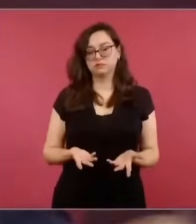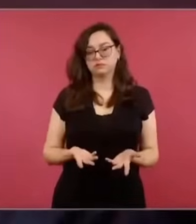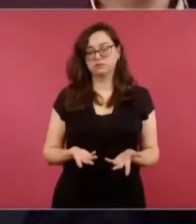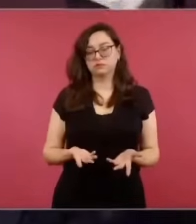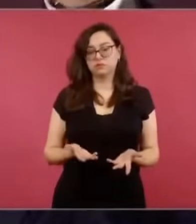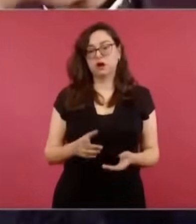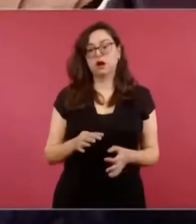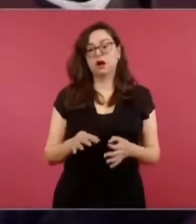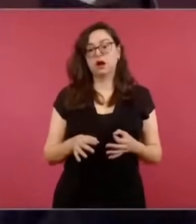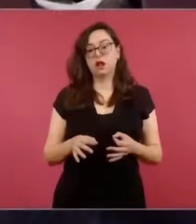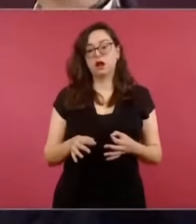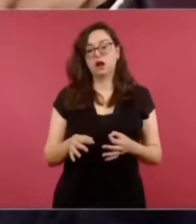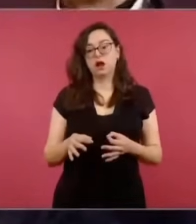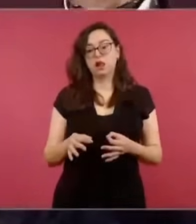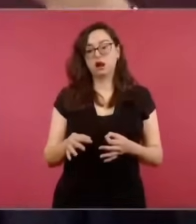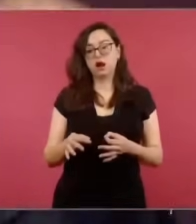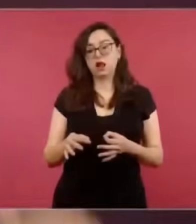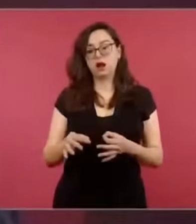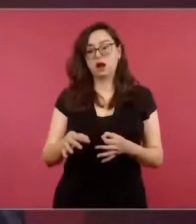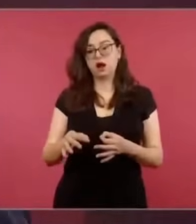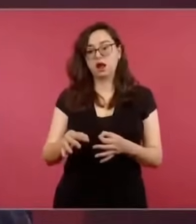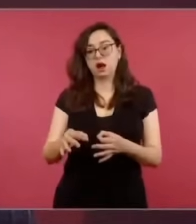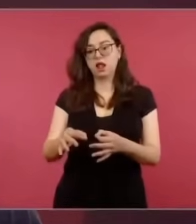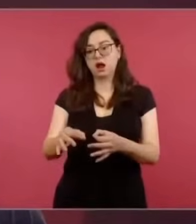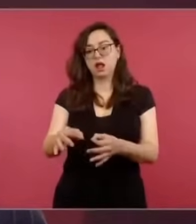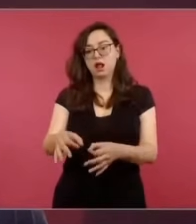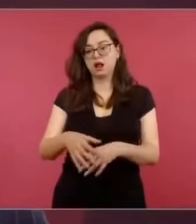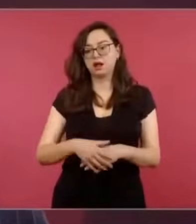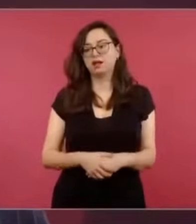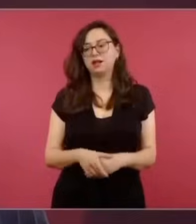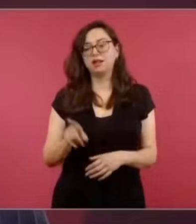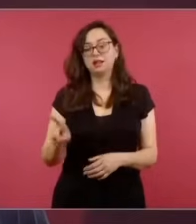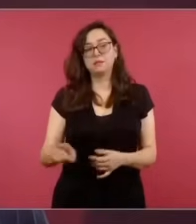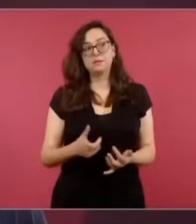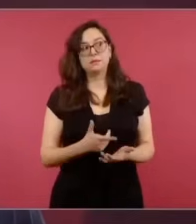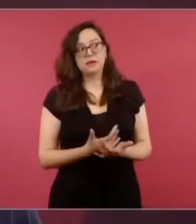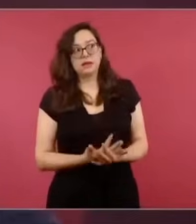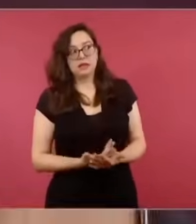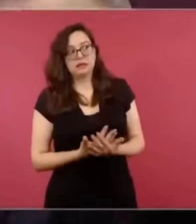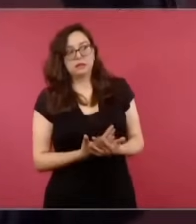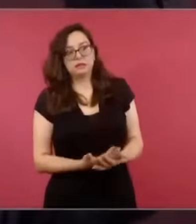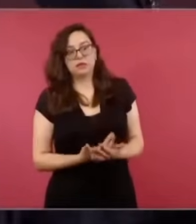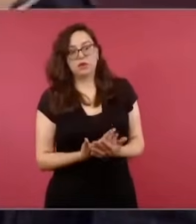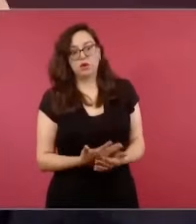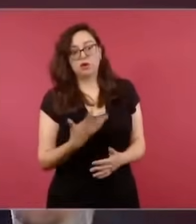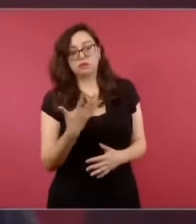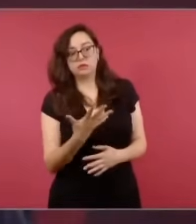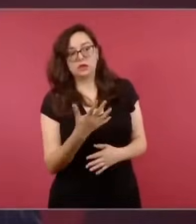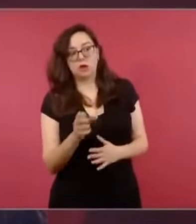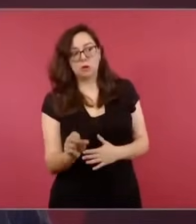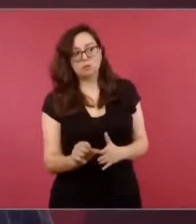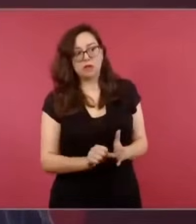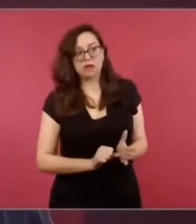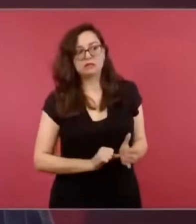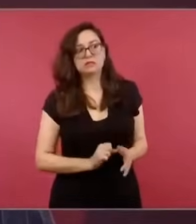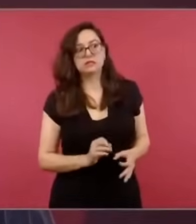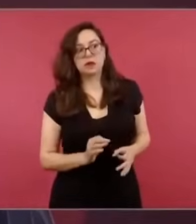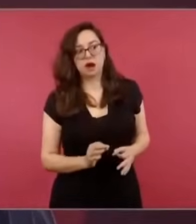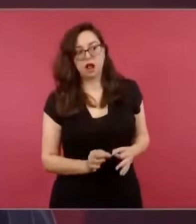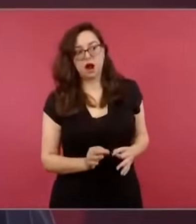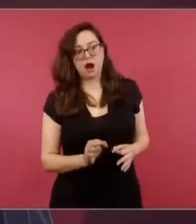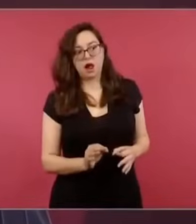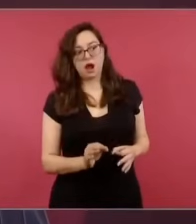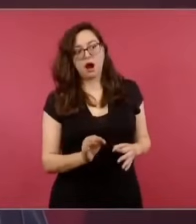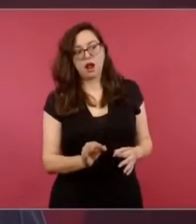que no se esperen 5 meses a que termine mi